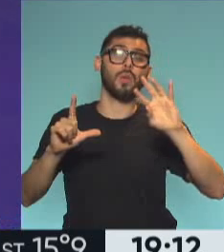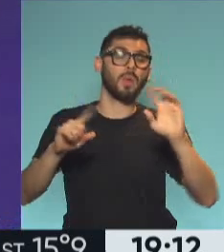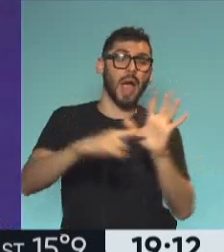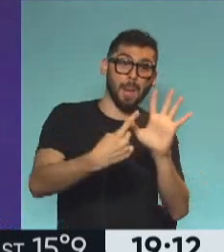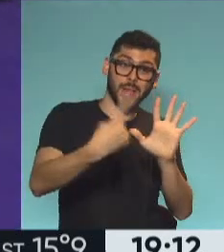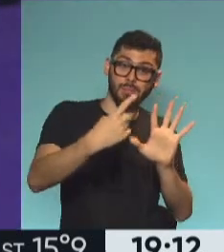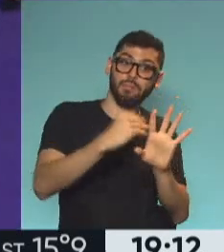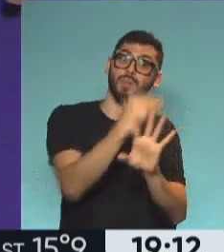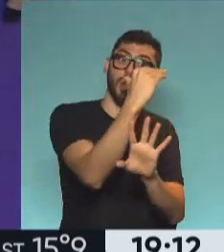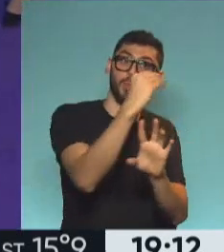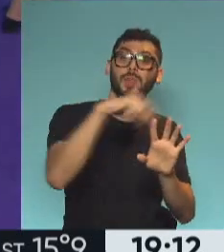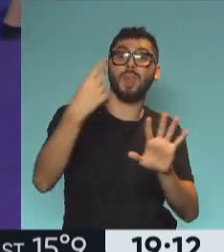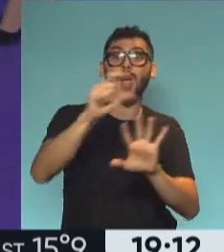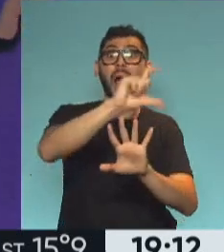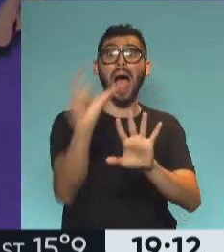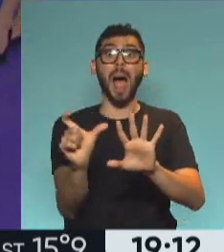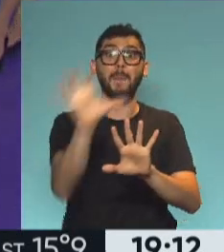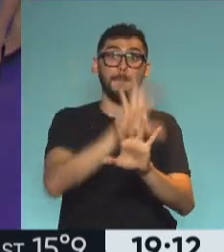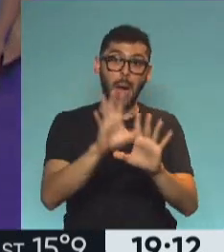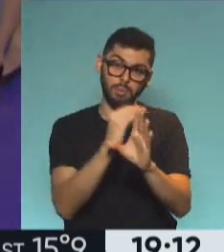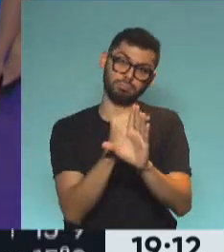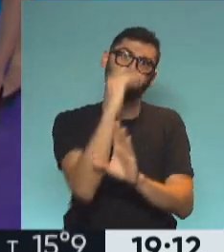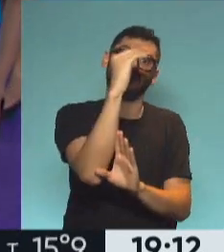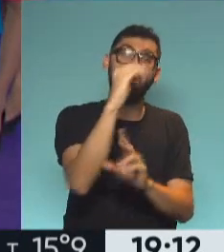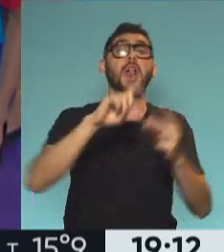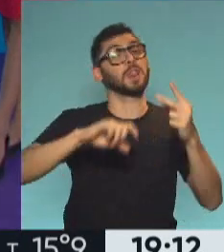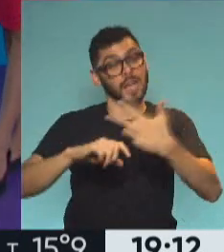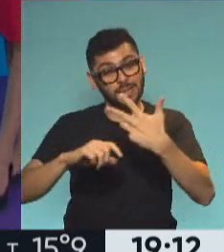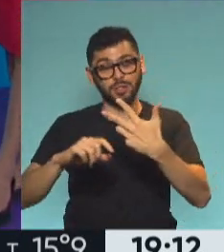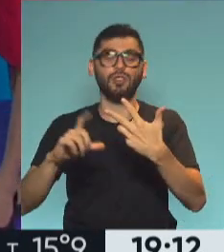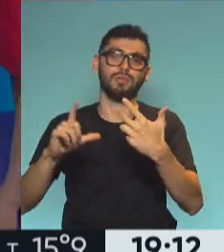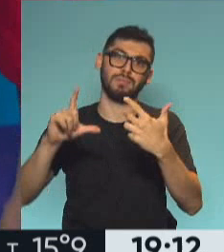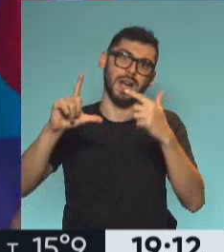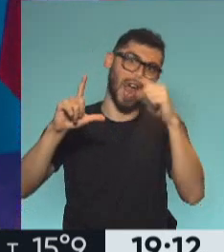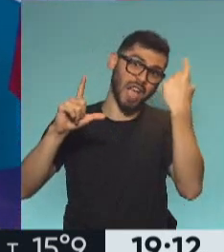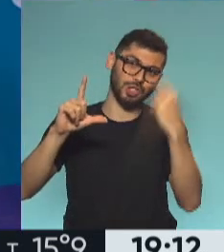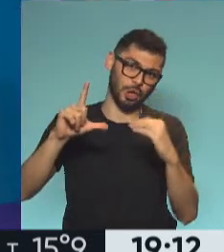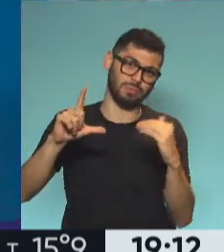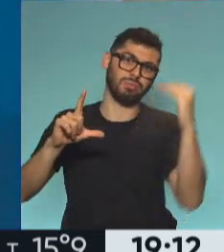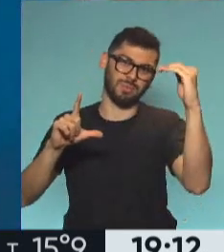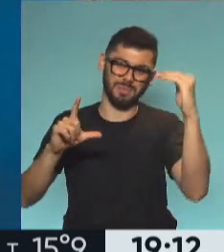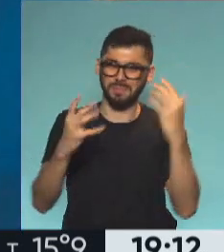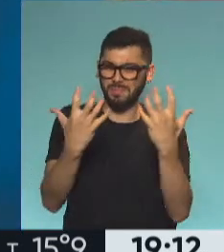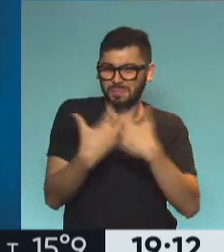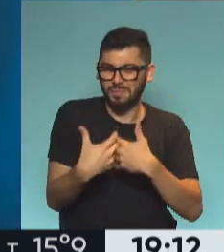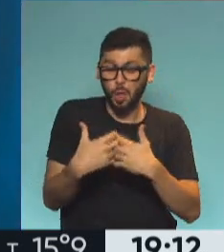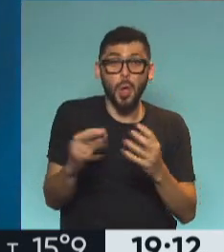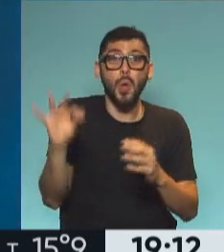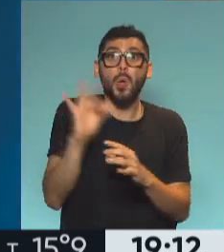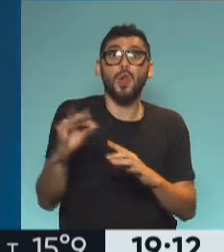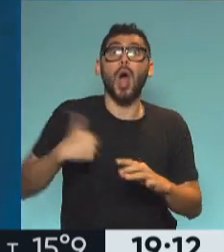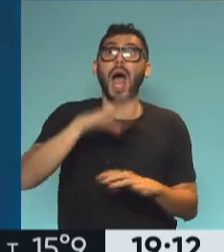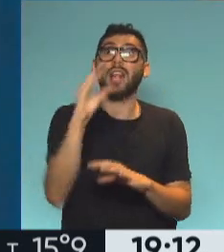país. O sea, es claro cuál es la metodología por la cual se expande el virus en